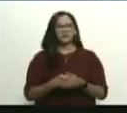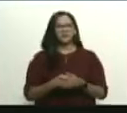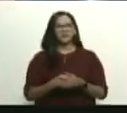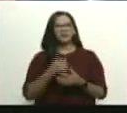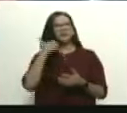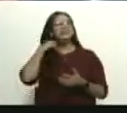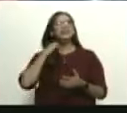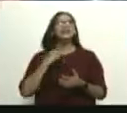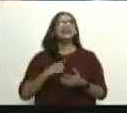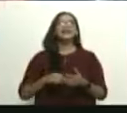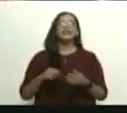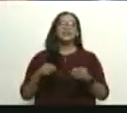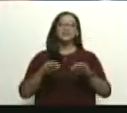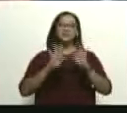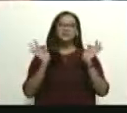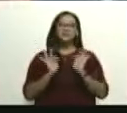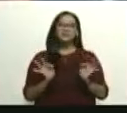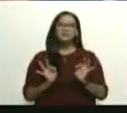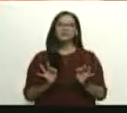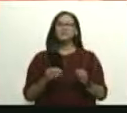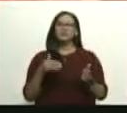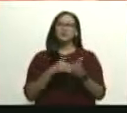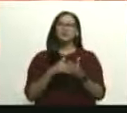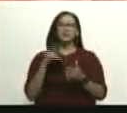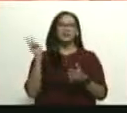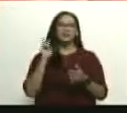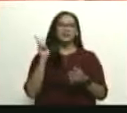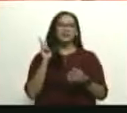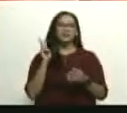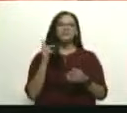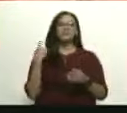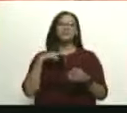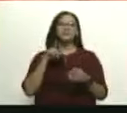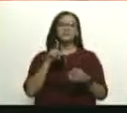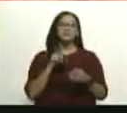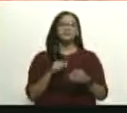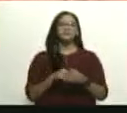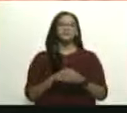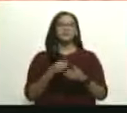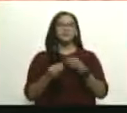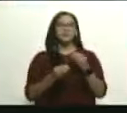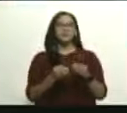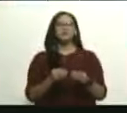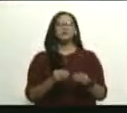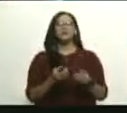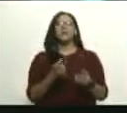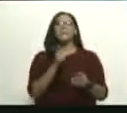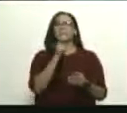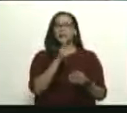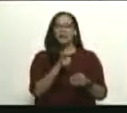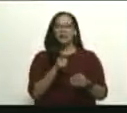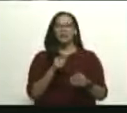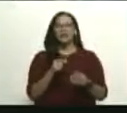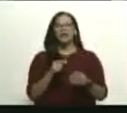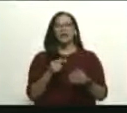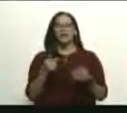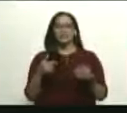las sanciones, las medidas coercitivas unilaterales contra el país, incluso afectó más a las aerolíneas